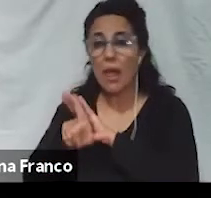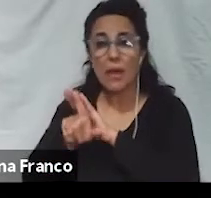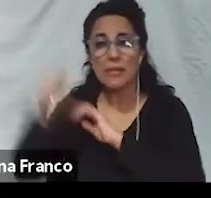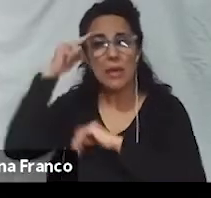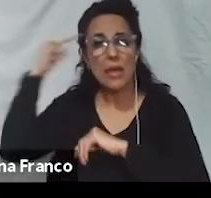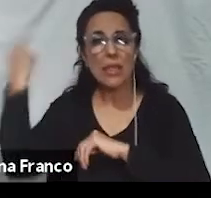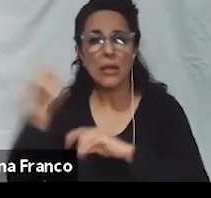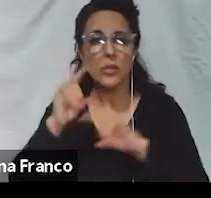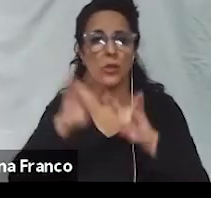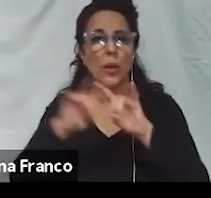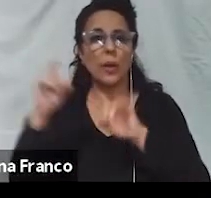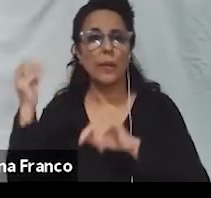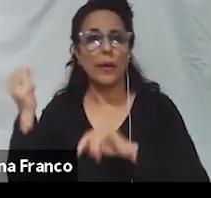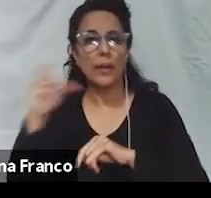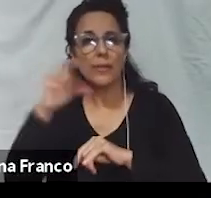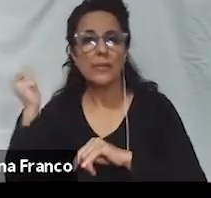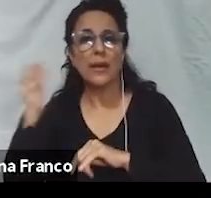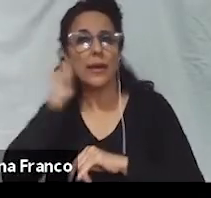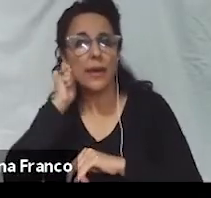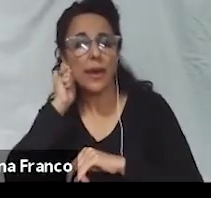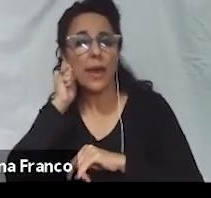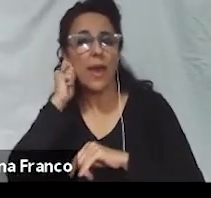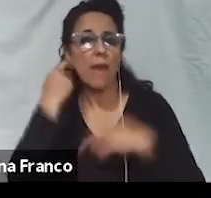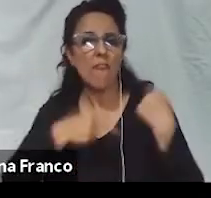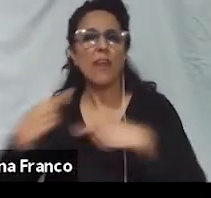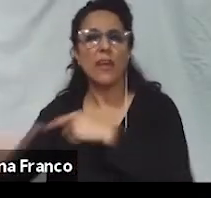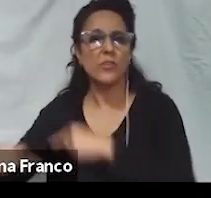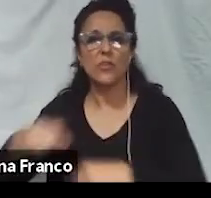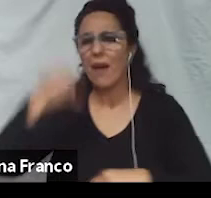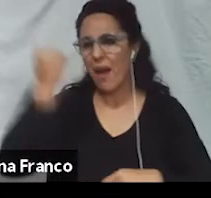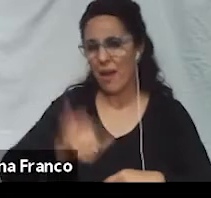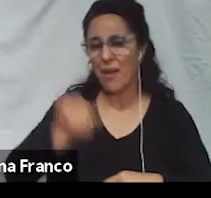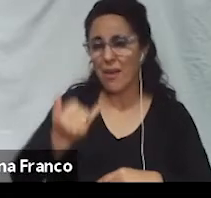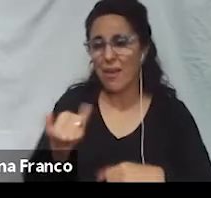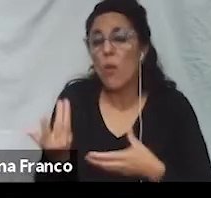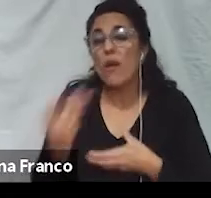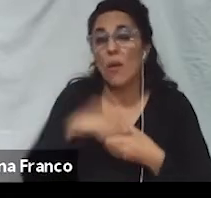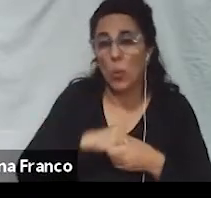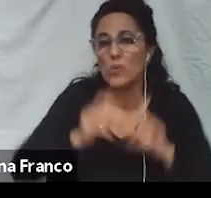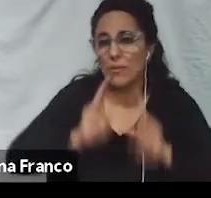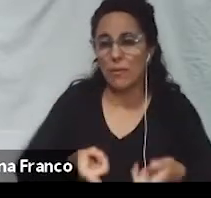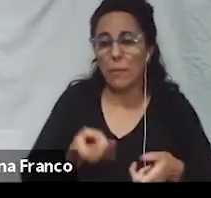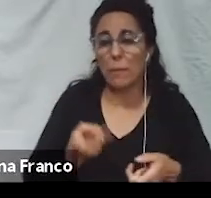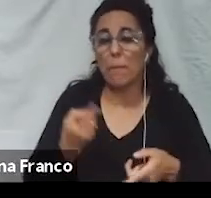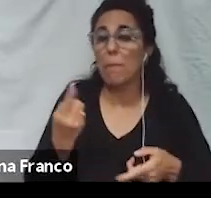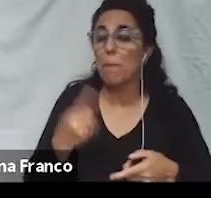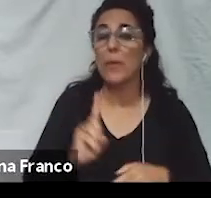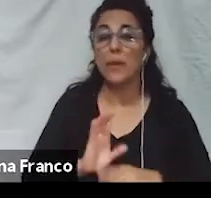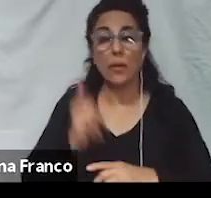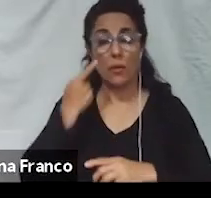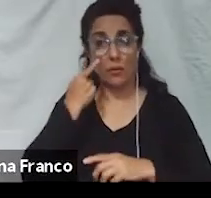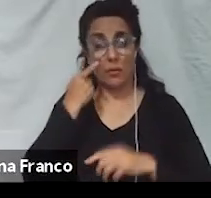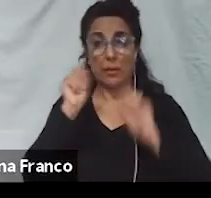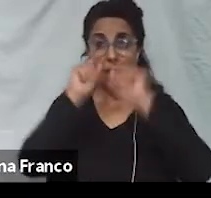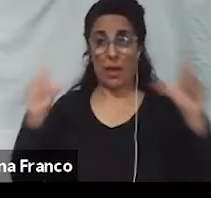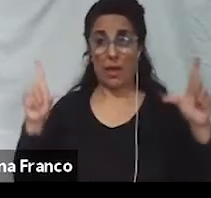en los estándares internacionales WCAG. Puede que haya algunas variaciones, algunas cosas que no se incluyan, pero si nos llegara a pasar esto,